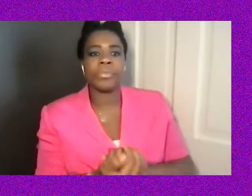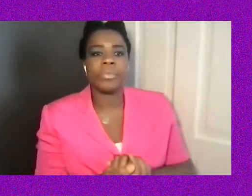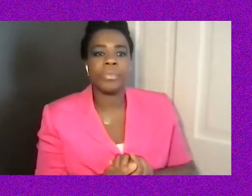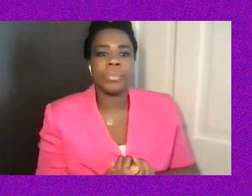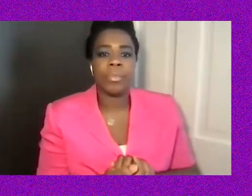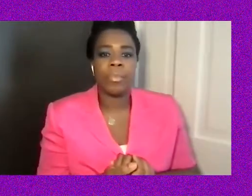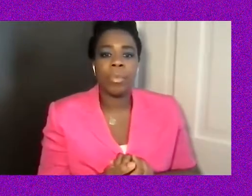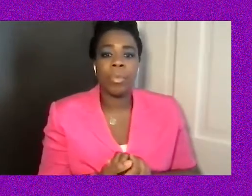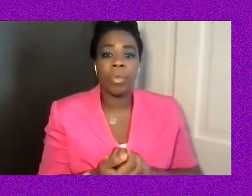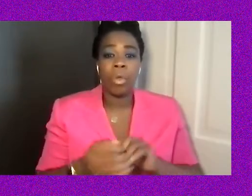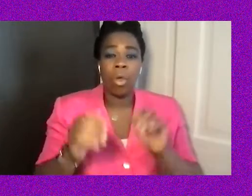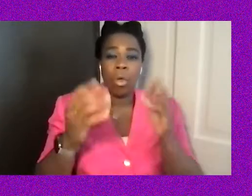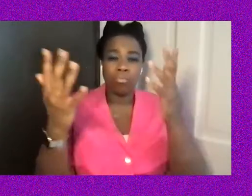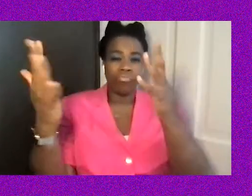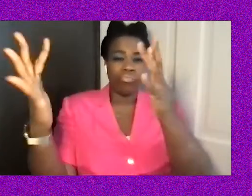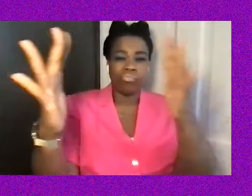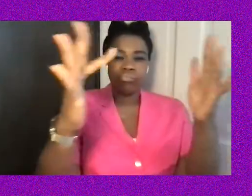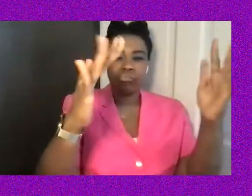Momentos de la muerte